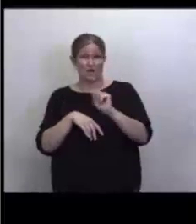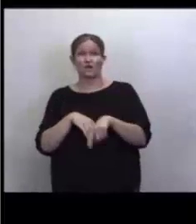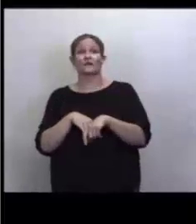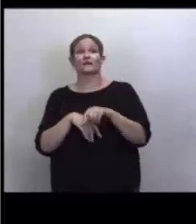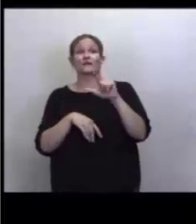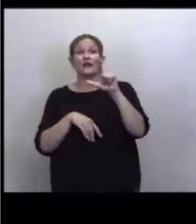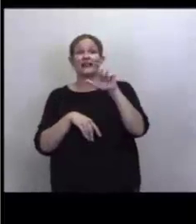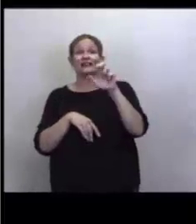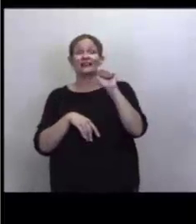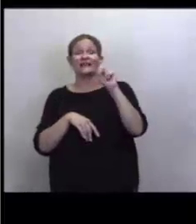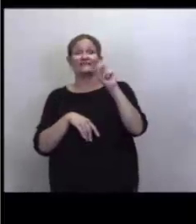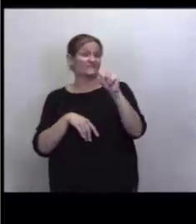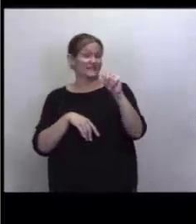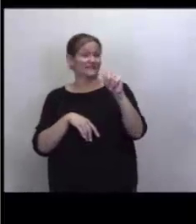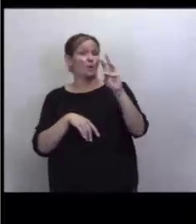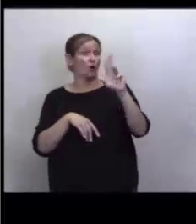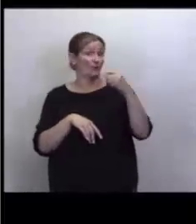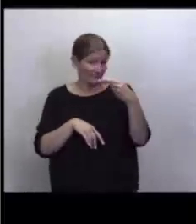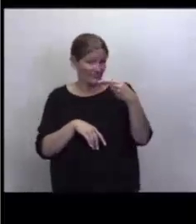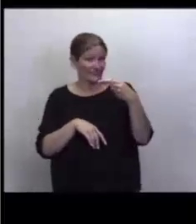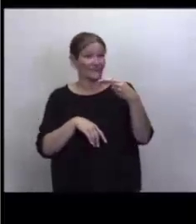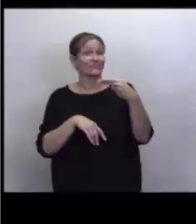avenida Leavenworth hasta la calle Beach.